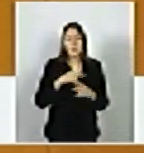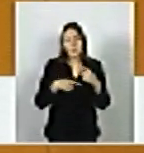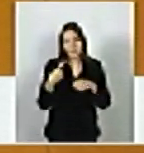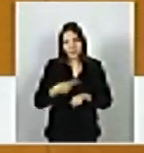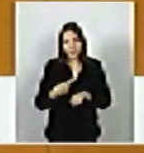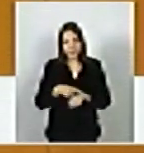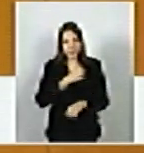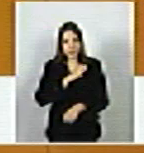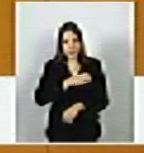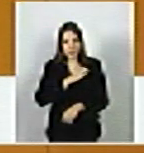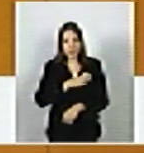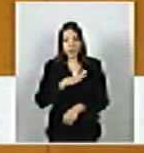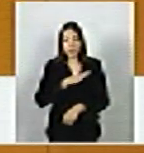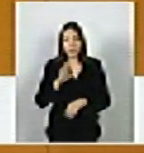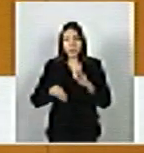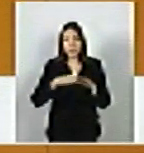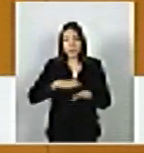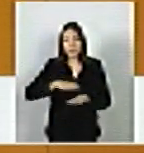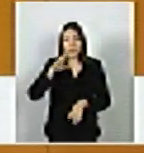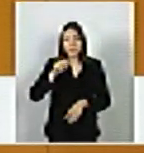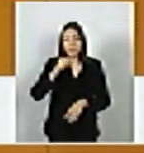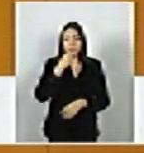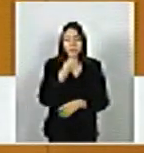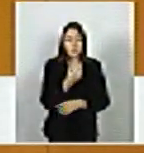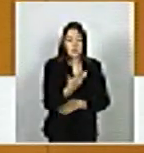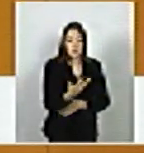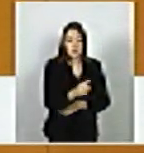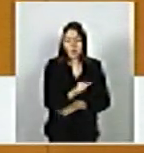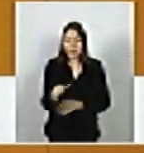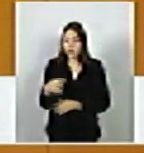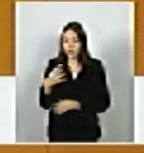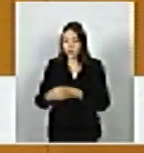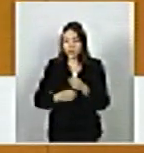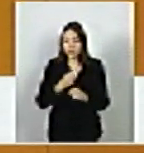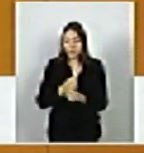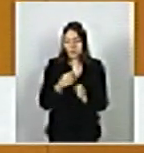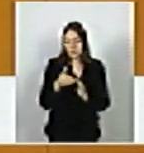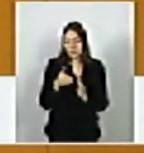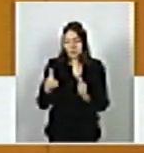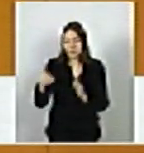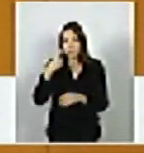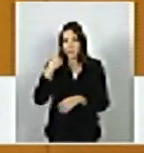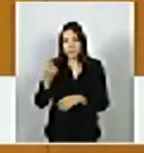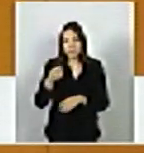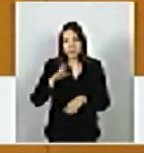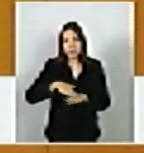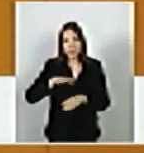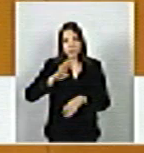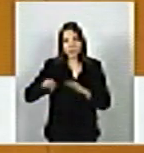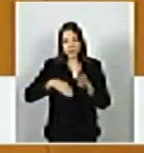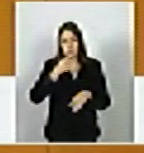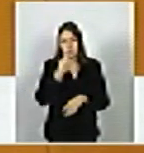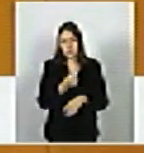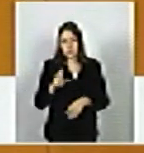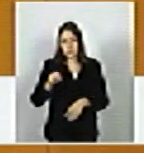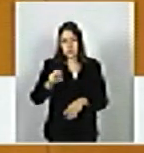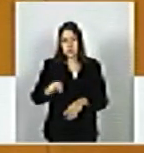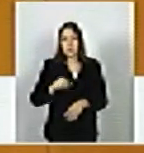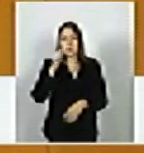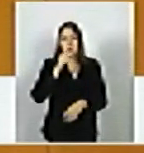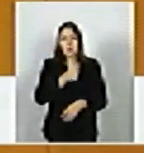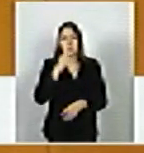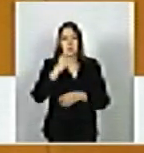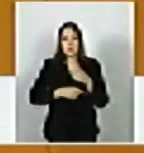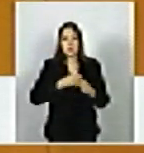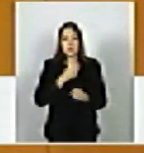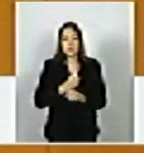niños de 5 a 14 años. De acuerdo con la Secretaría de Salud, cada año entre 5.000 y 6.000